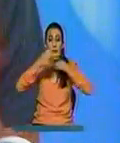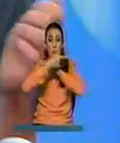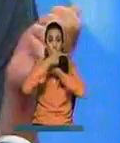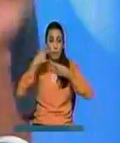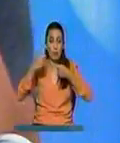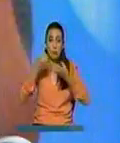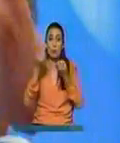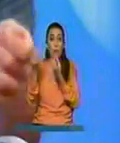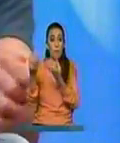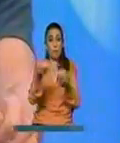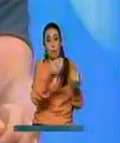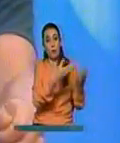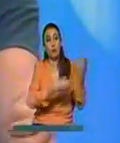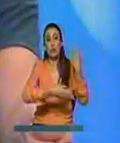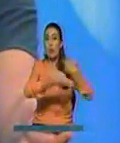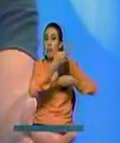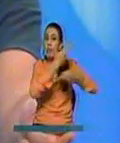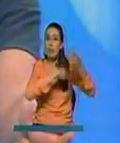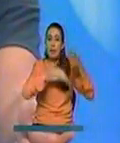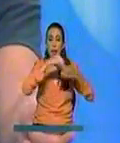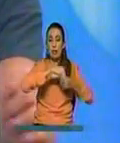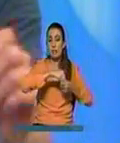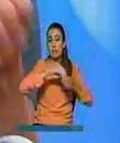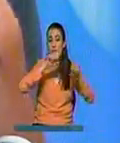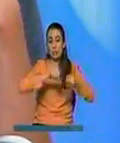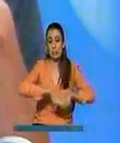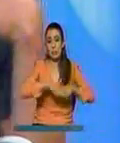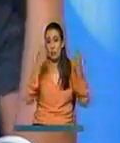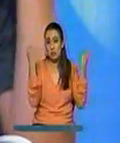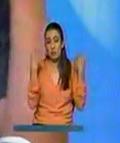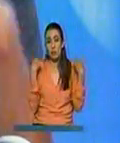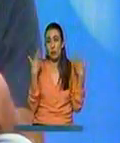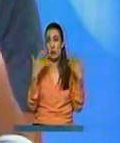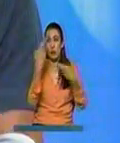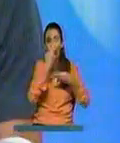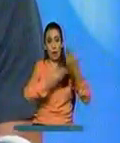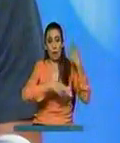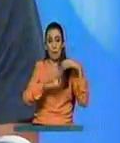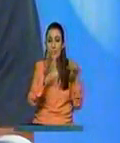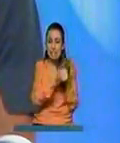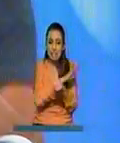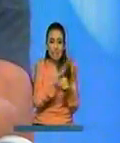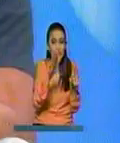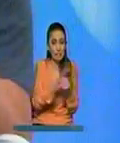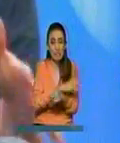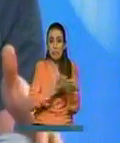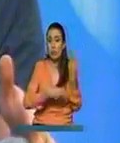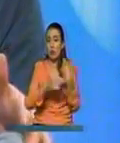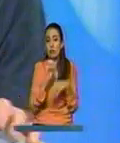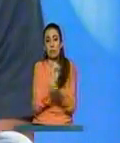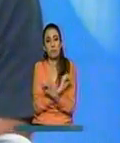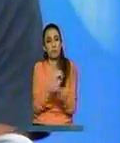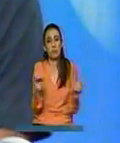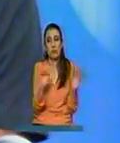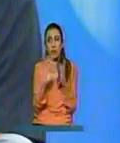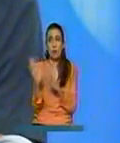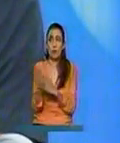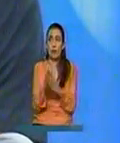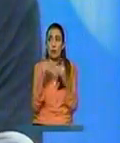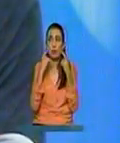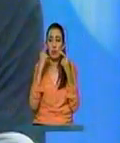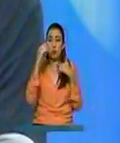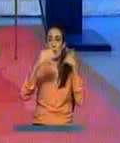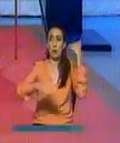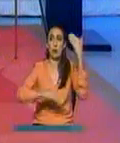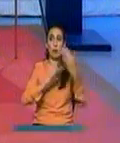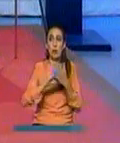Y mucha gente se pone en negocios que terminan quebrando. Así es. Porque si no eres emprendedor y no te dedicas al 100%, tu negocio no le va a ir muy bien. Bueno, pero si tienes chance de ponerle a